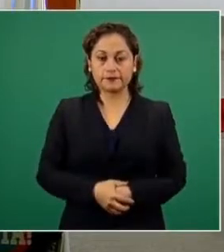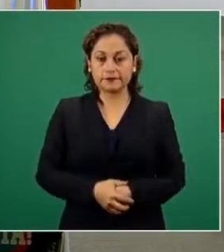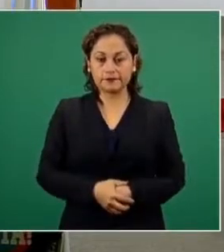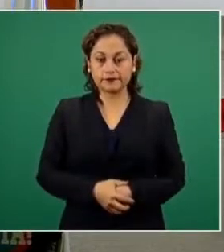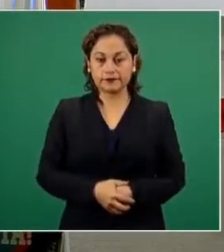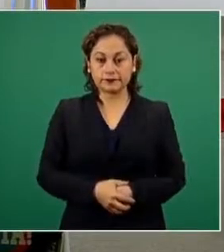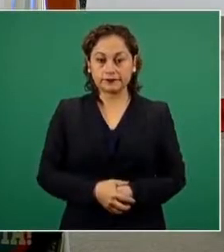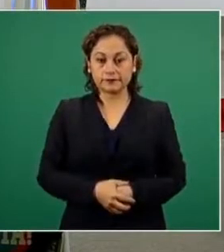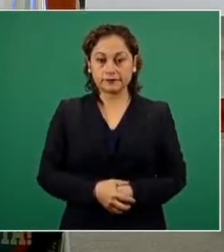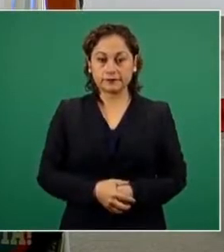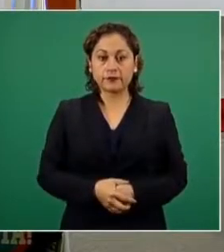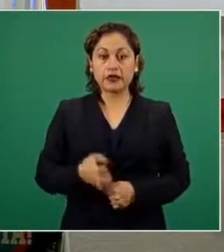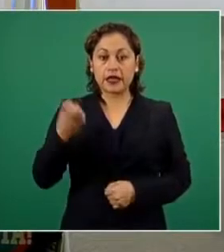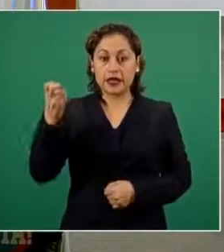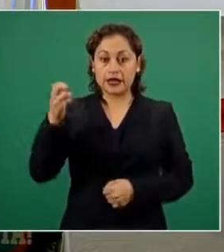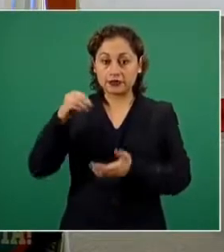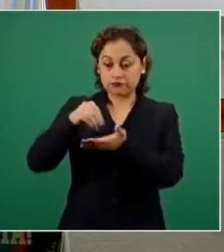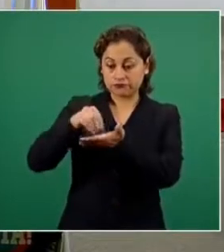Esto es por mes.